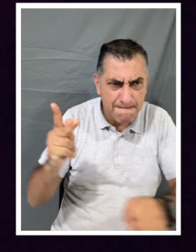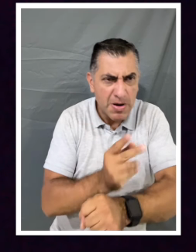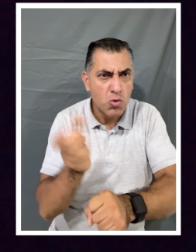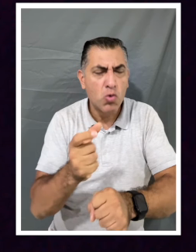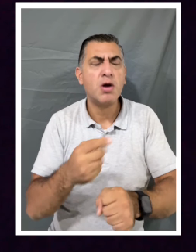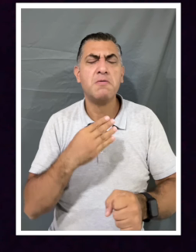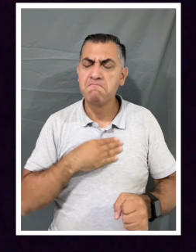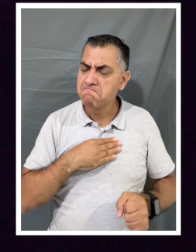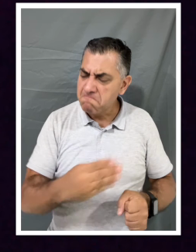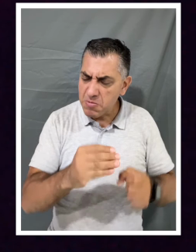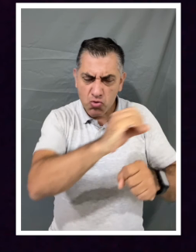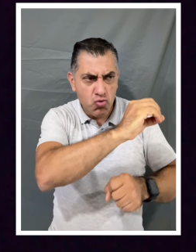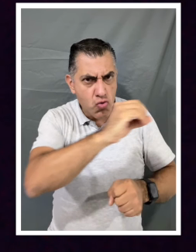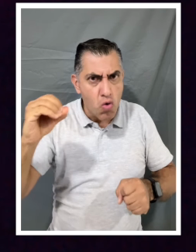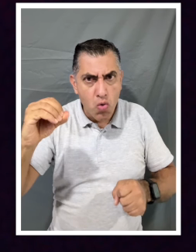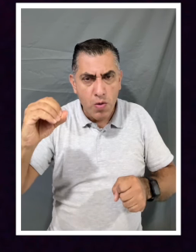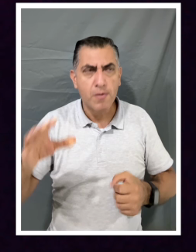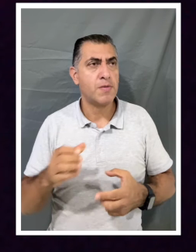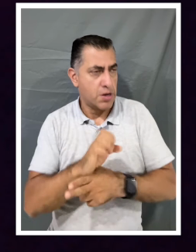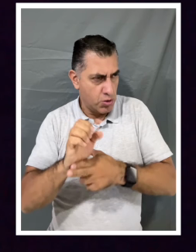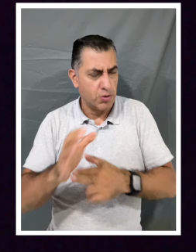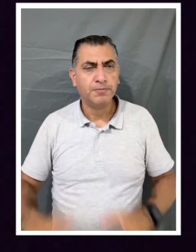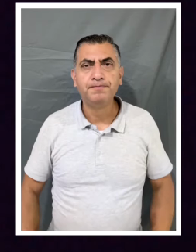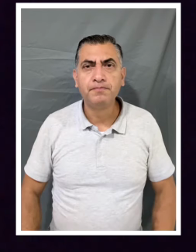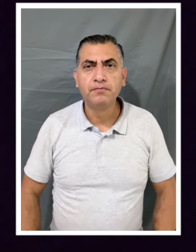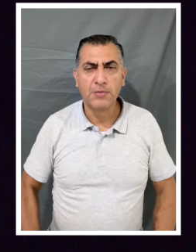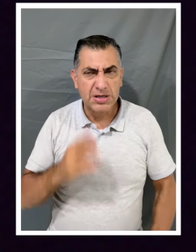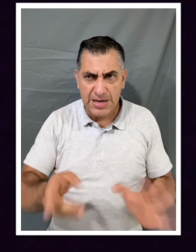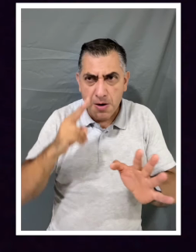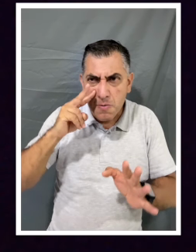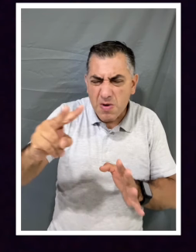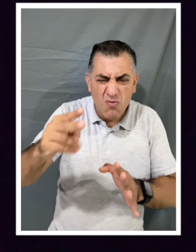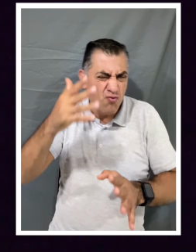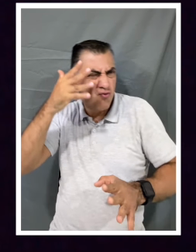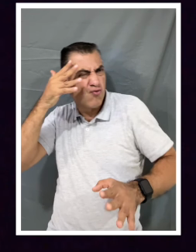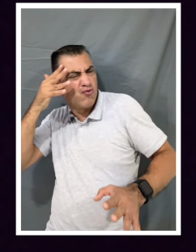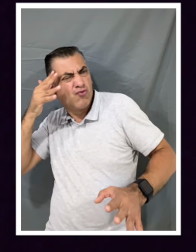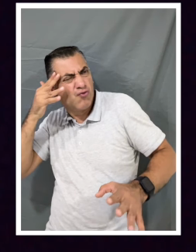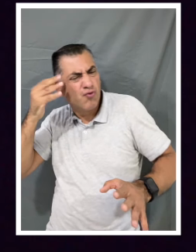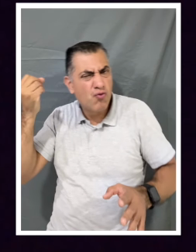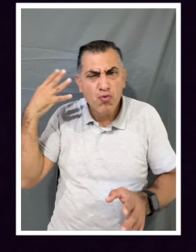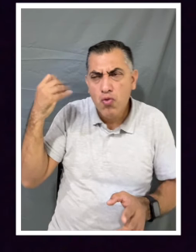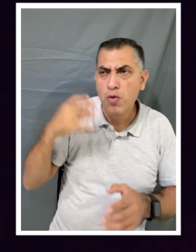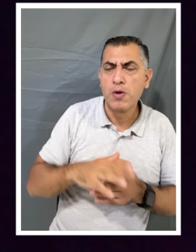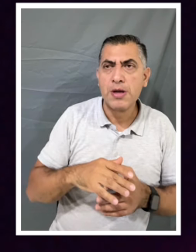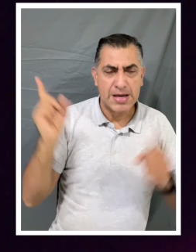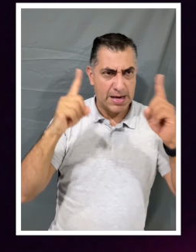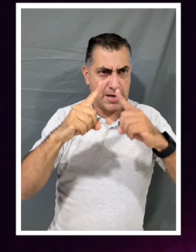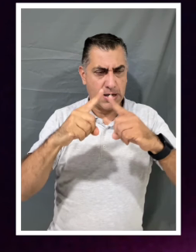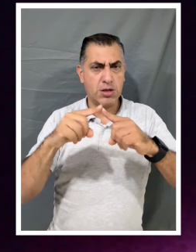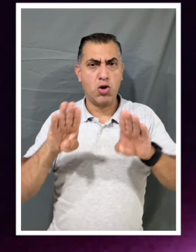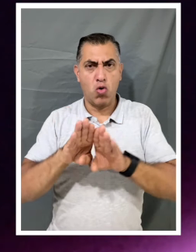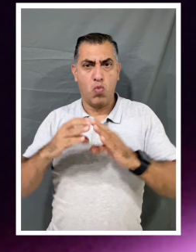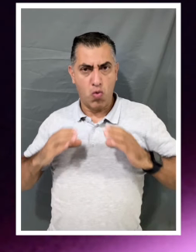cuando hay una buena organización Así que hemos visto en el pasado y en las mensajes anteriores que la iglesia es